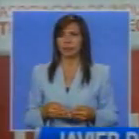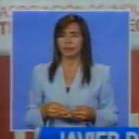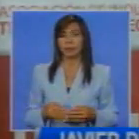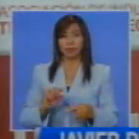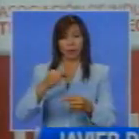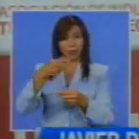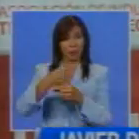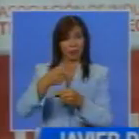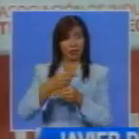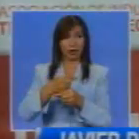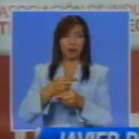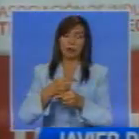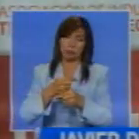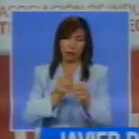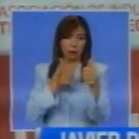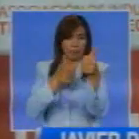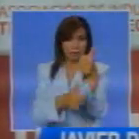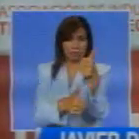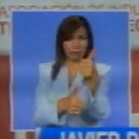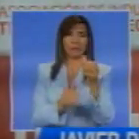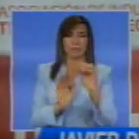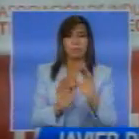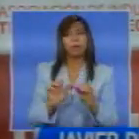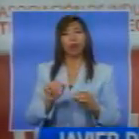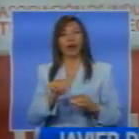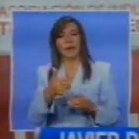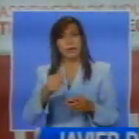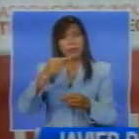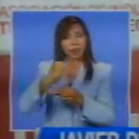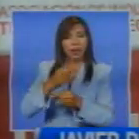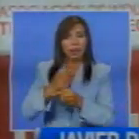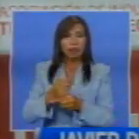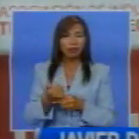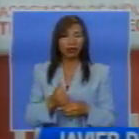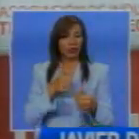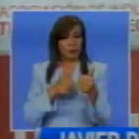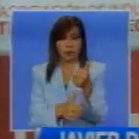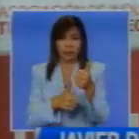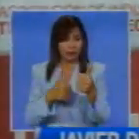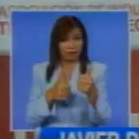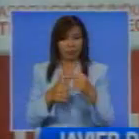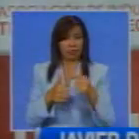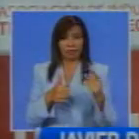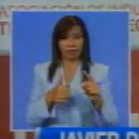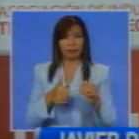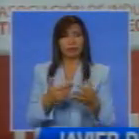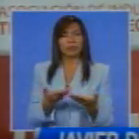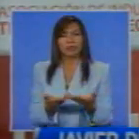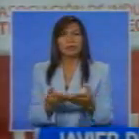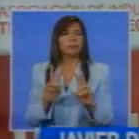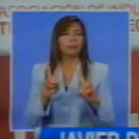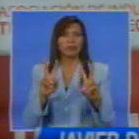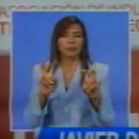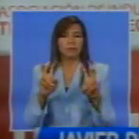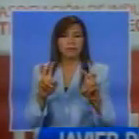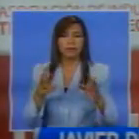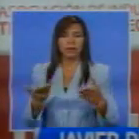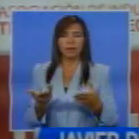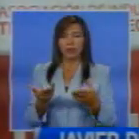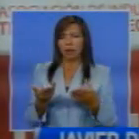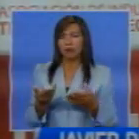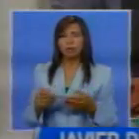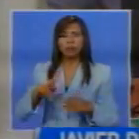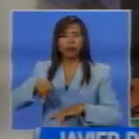bajo relación de dependencia, hay casos en los cuales puede haber gerentes que estén bajo figuras de